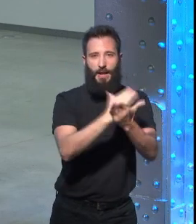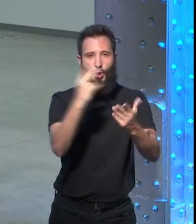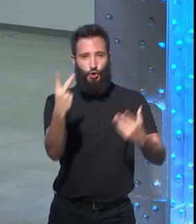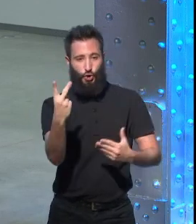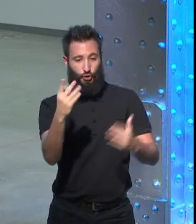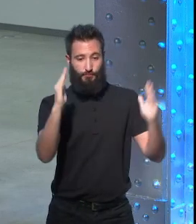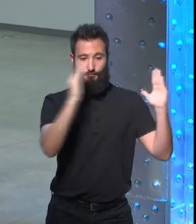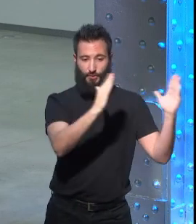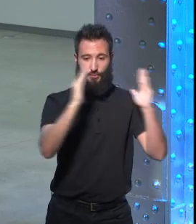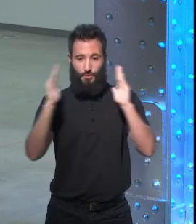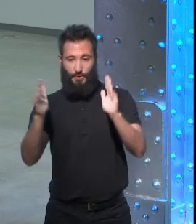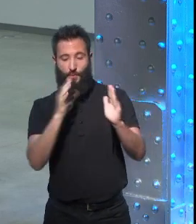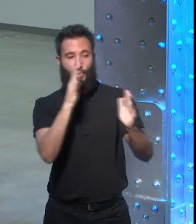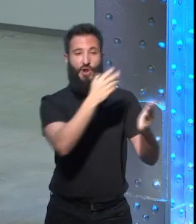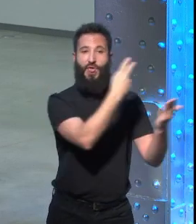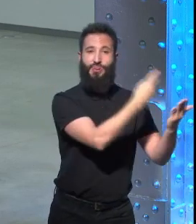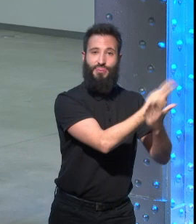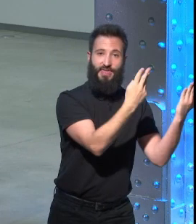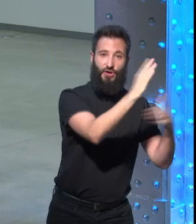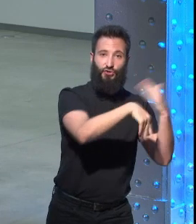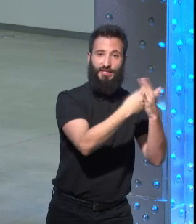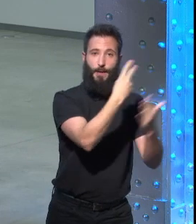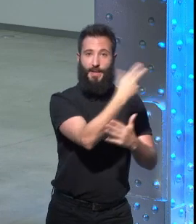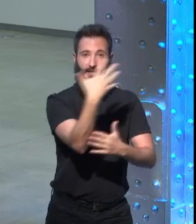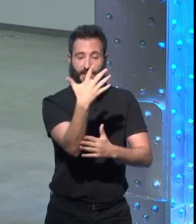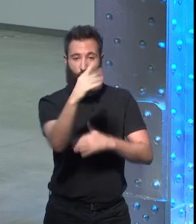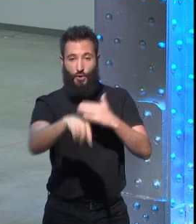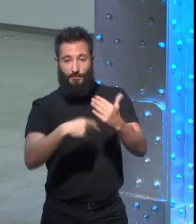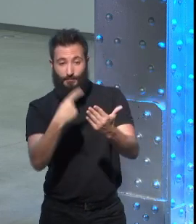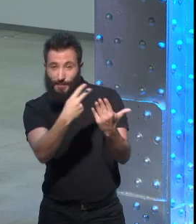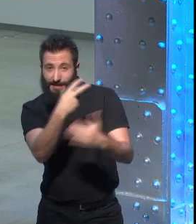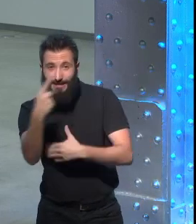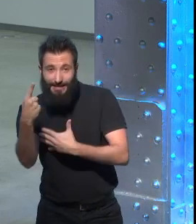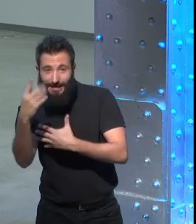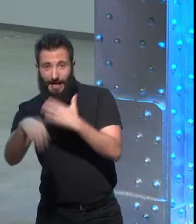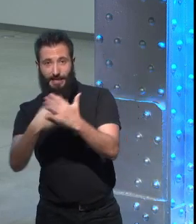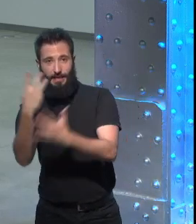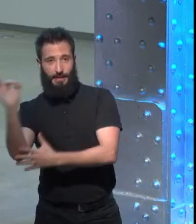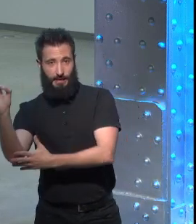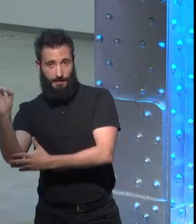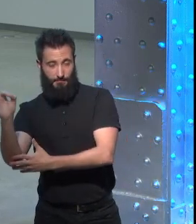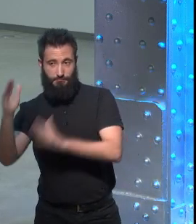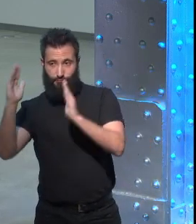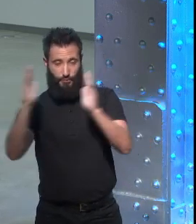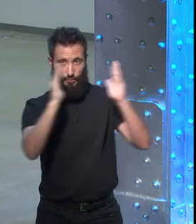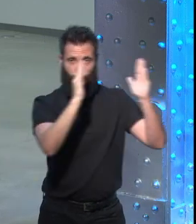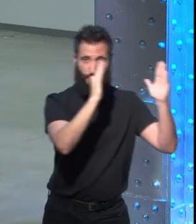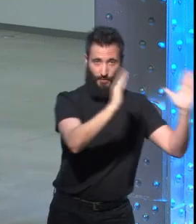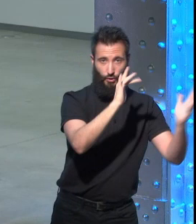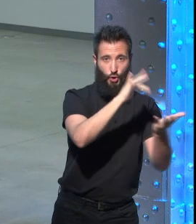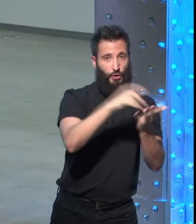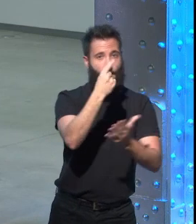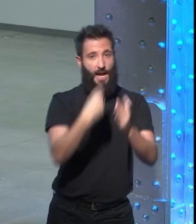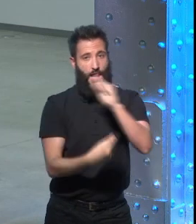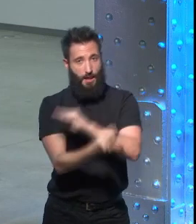de 18 a los 25 años y de los 26 hasta los 30, ¿no? Que veo que también se diferencia dentro de los